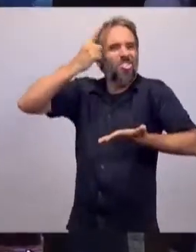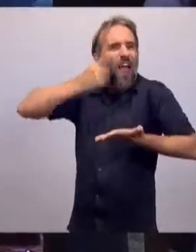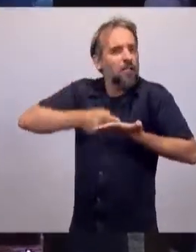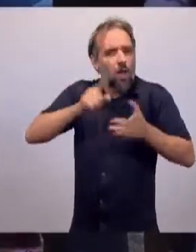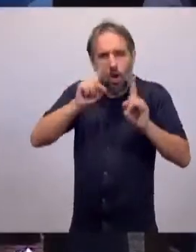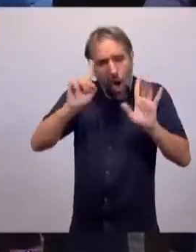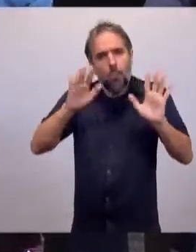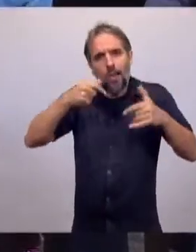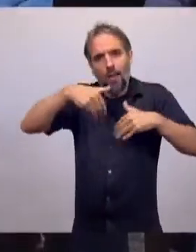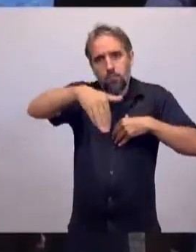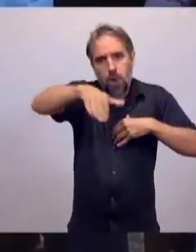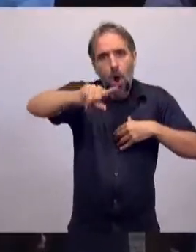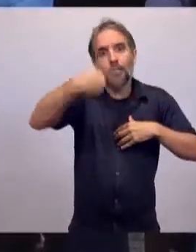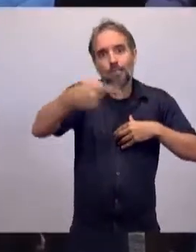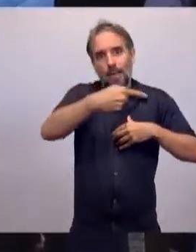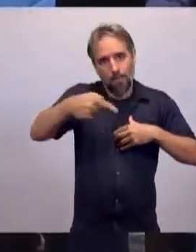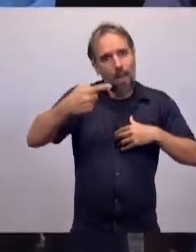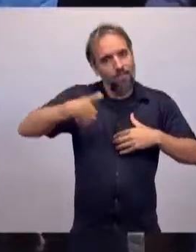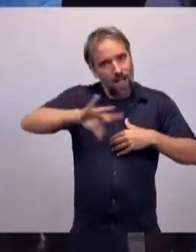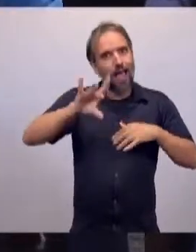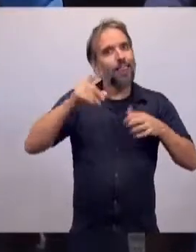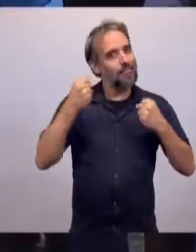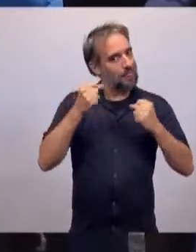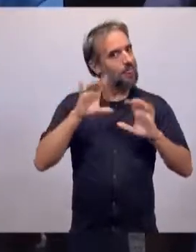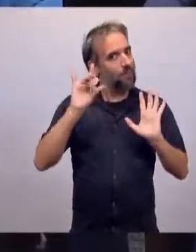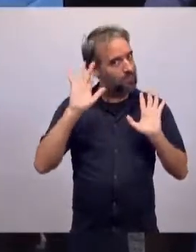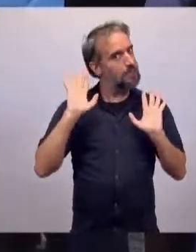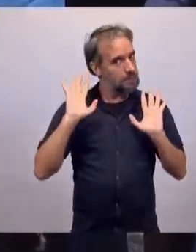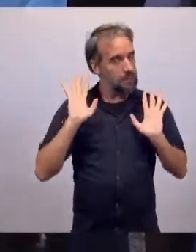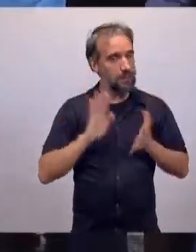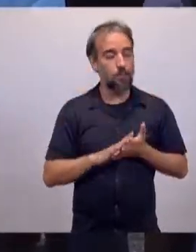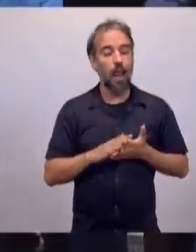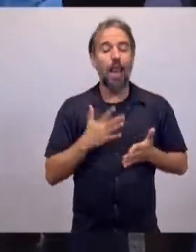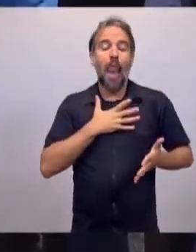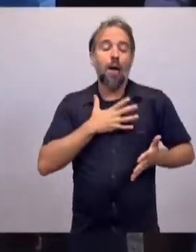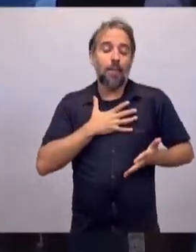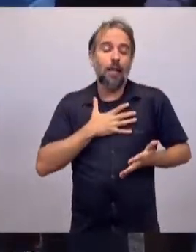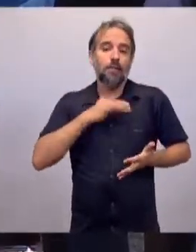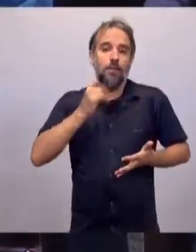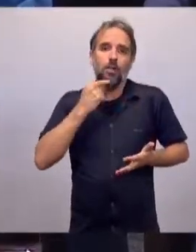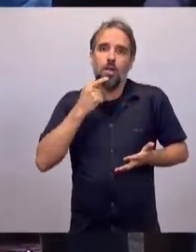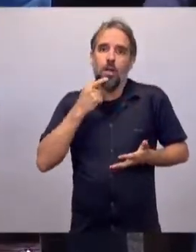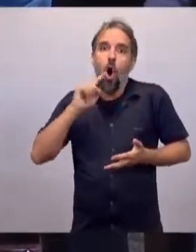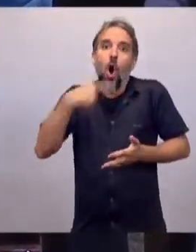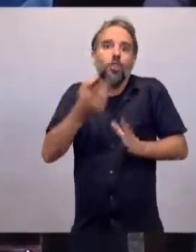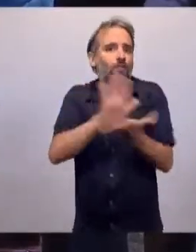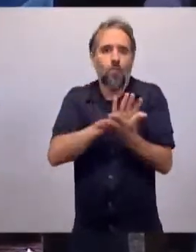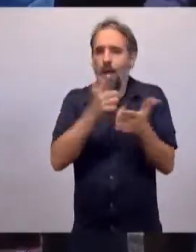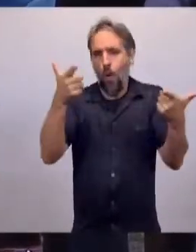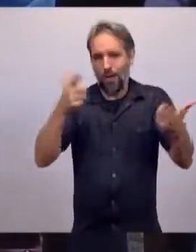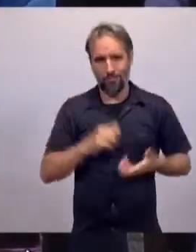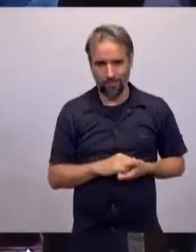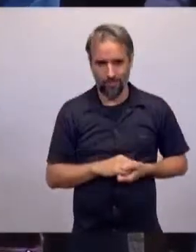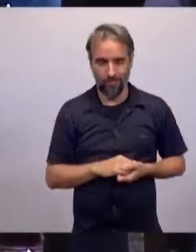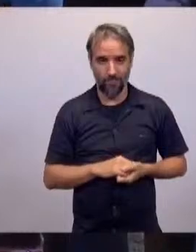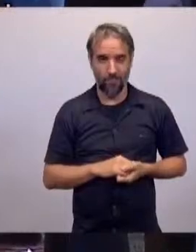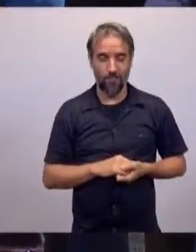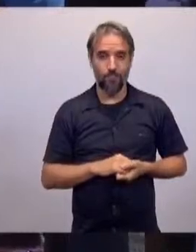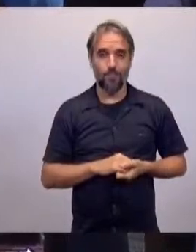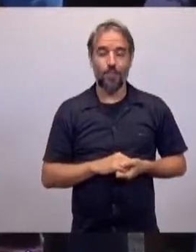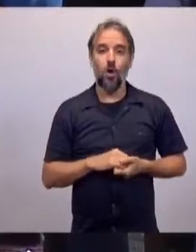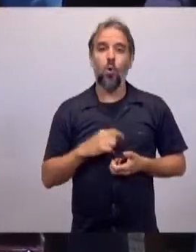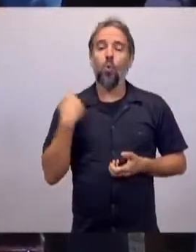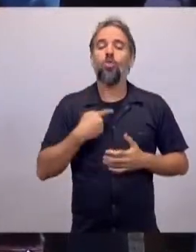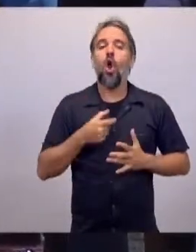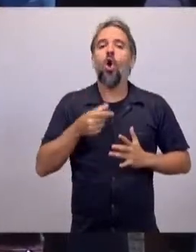habrá que tomar en las próximas semanas, pero lamentablemente no nos han dejado opción. Sin embargo,